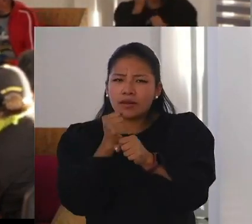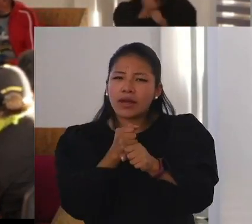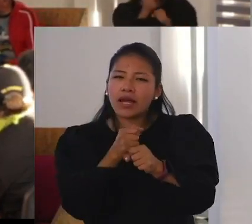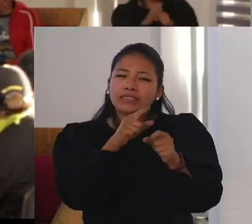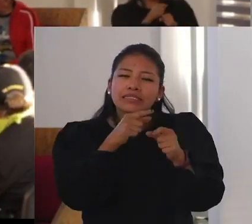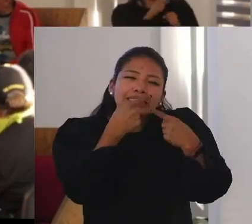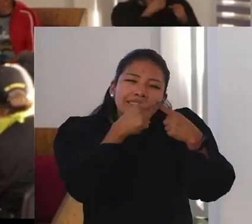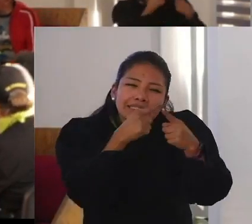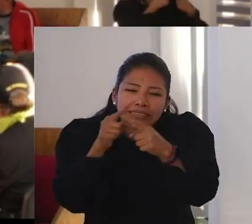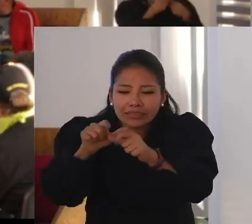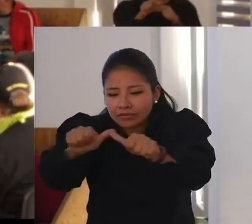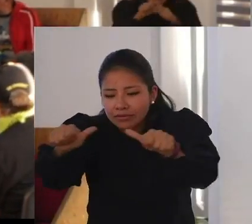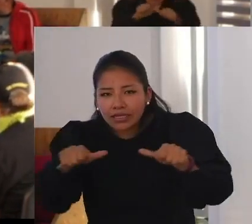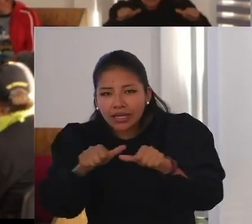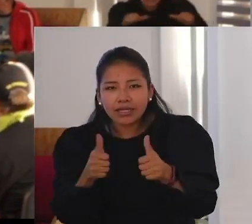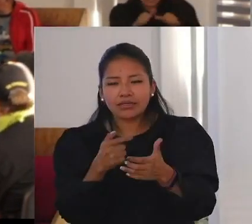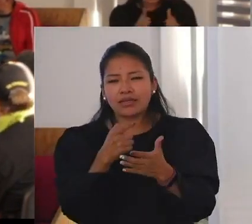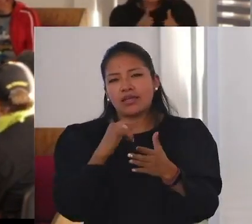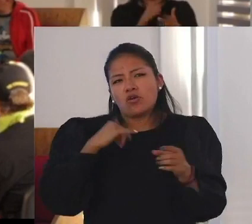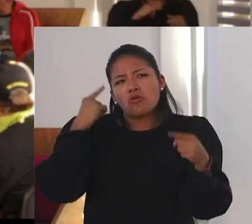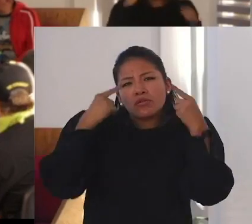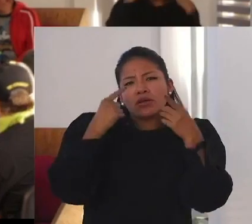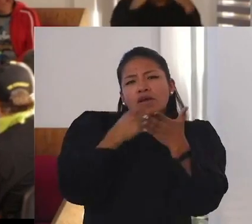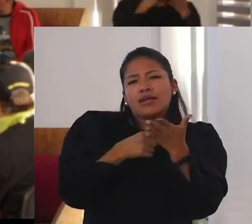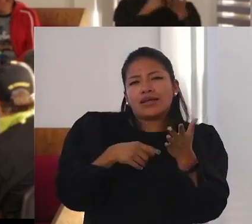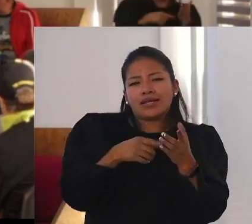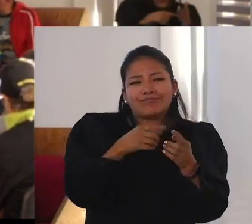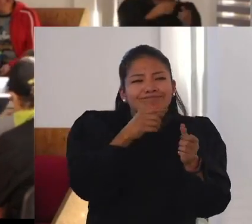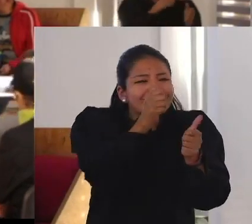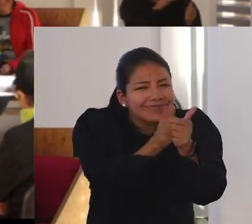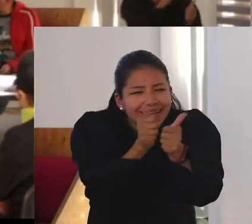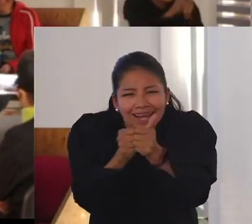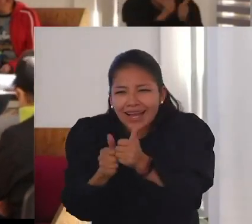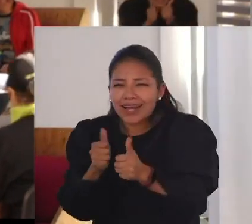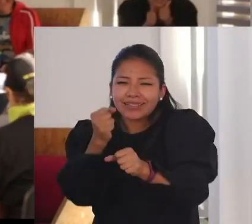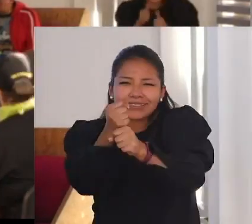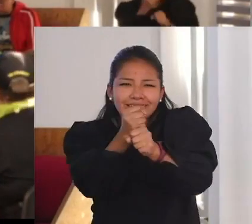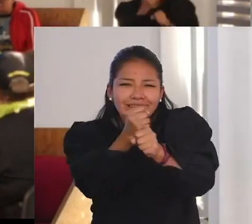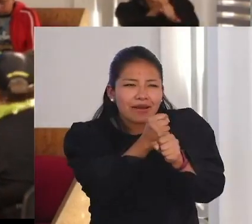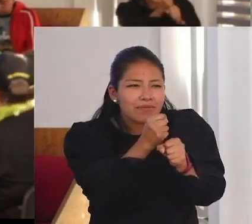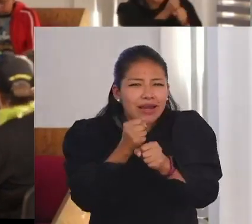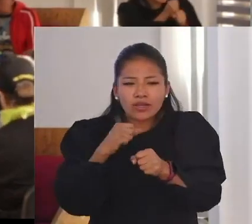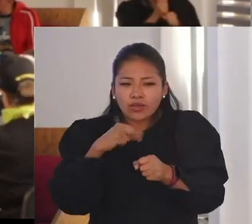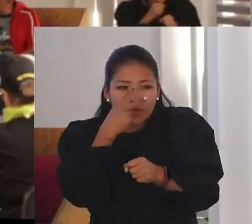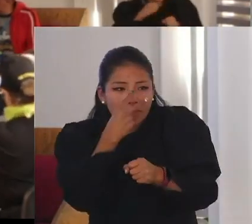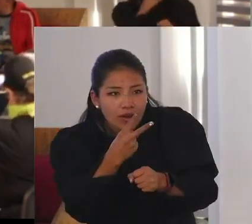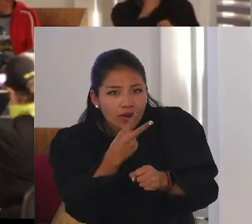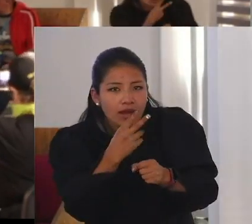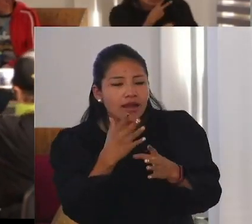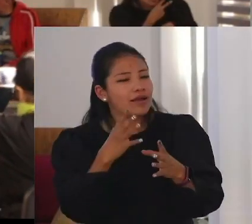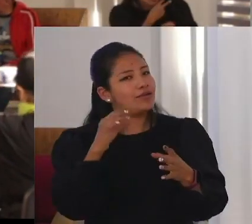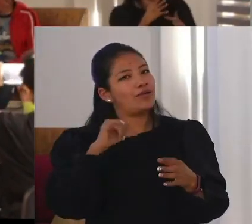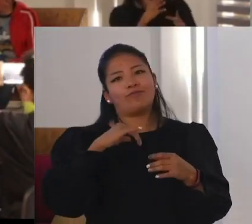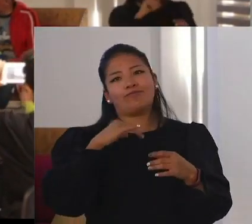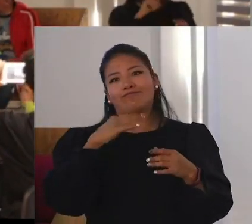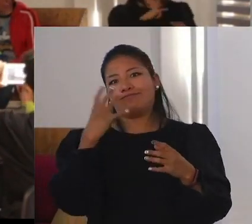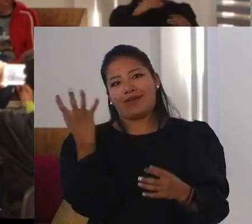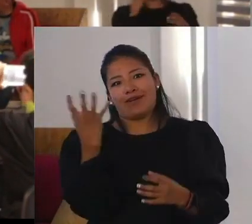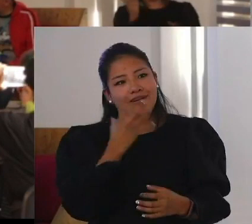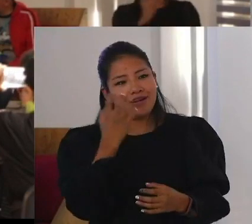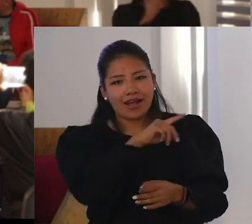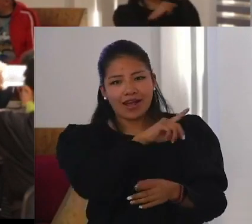y creo que cada cada trabajo me encanta y cada vez que viro miro algo la verdad verdad los admiro hartísimo no